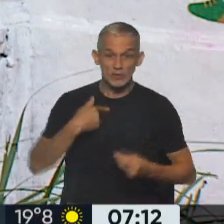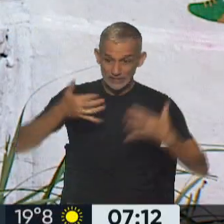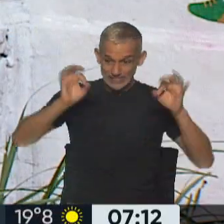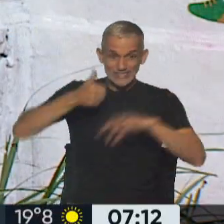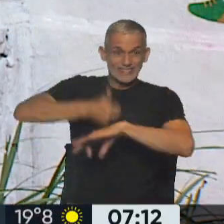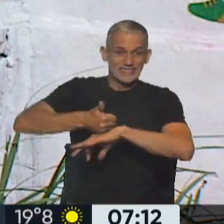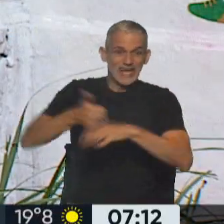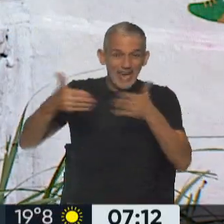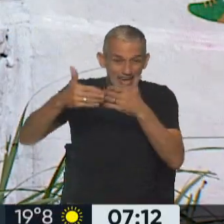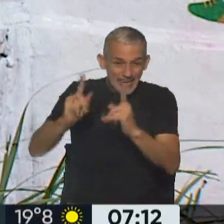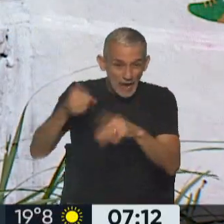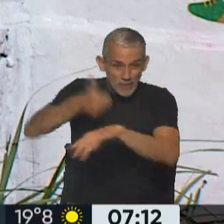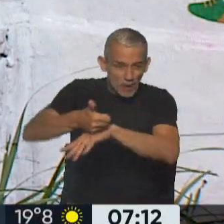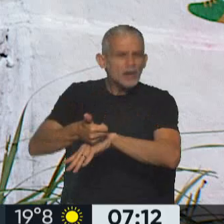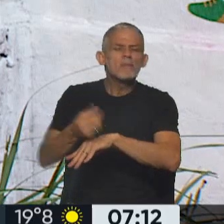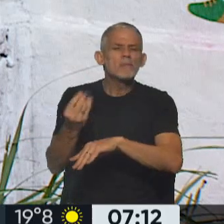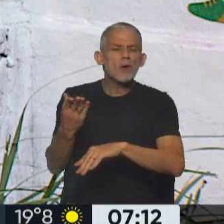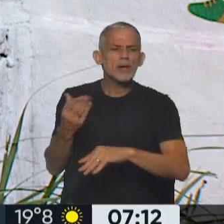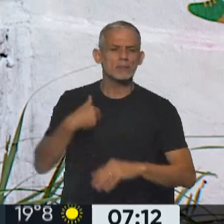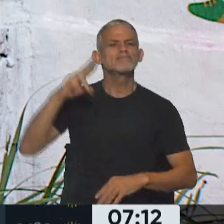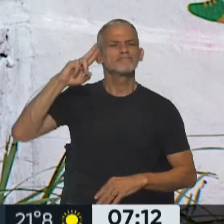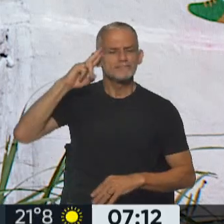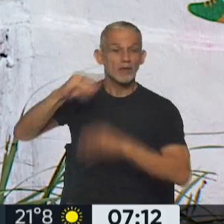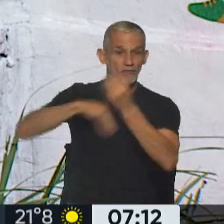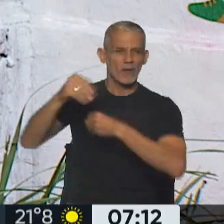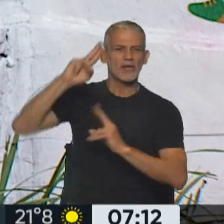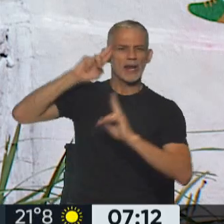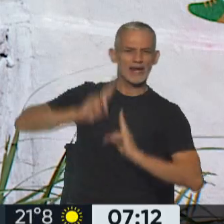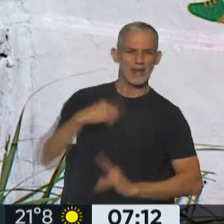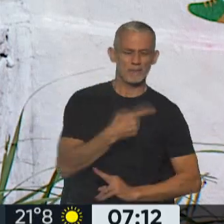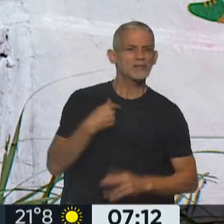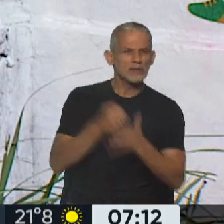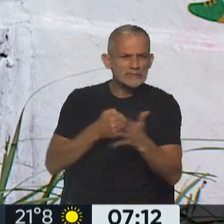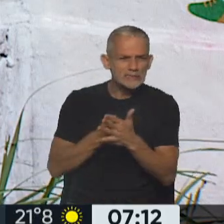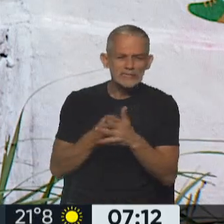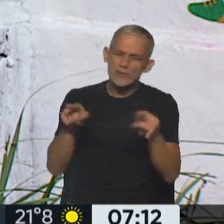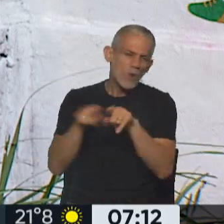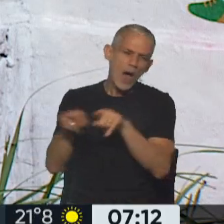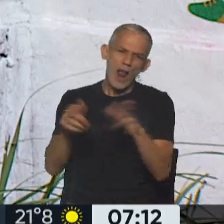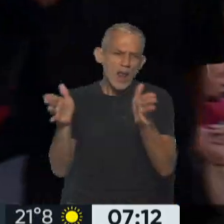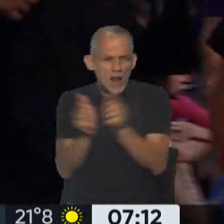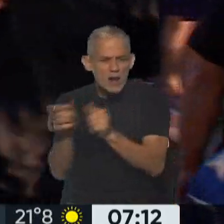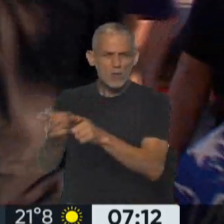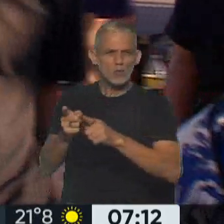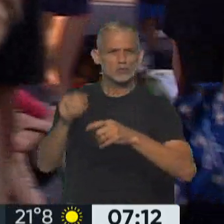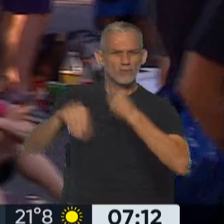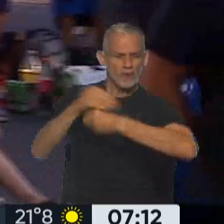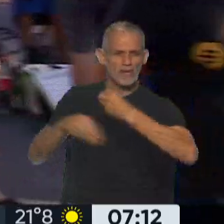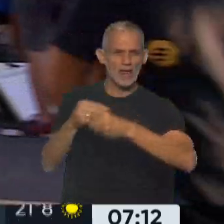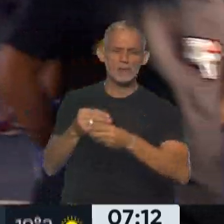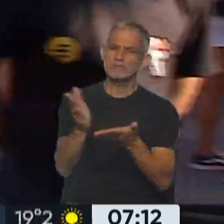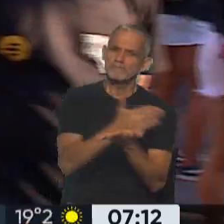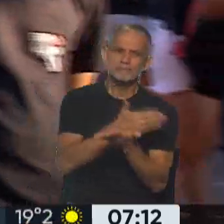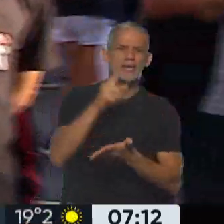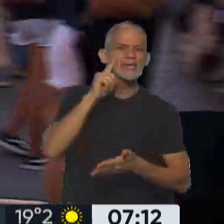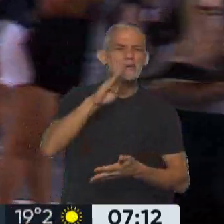esta esquina, también es porque nos hemos ganado el respeto de los familiares, porque hemos luchado codo a codo con ellos, desde la destitución de Aníbal